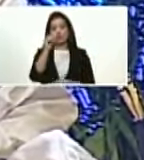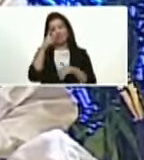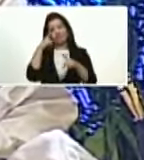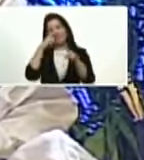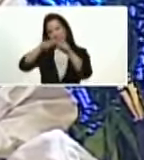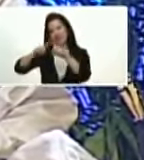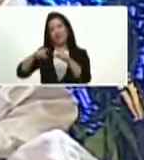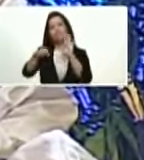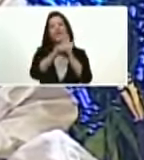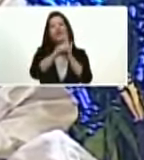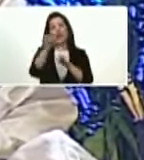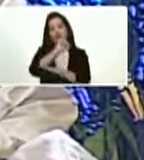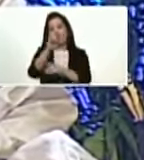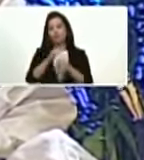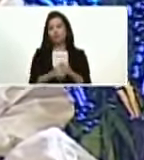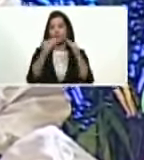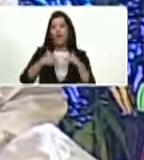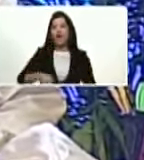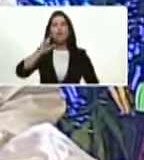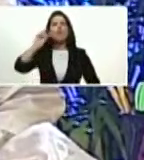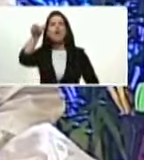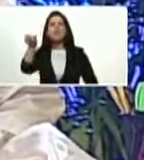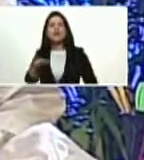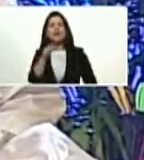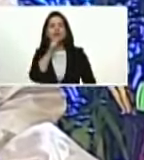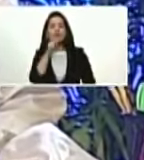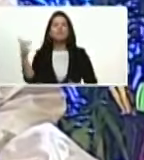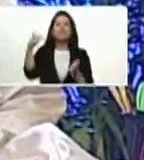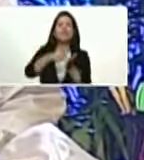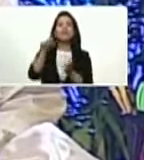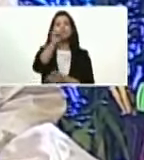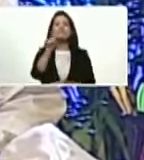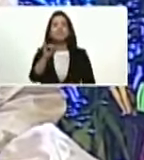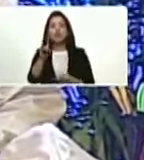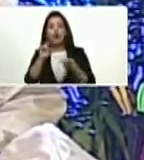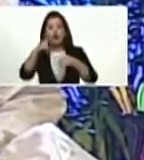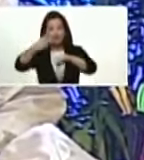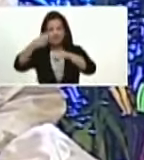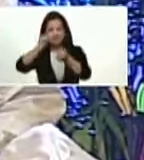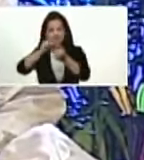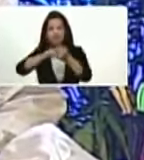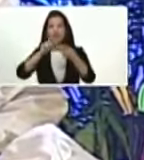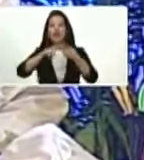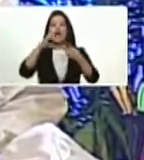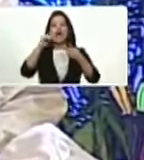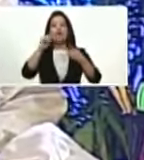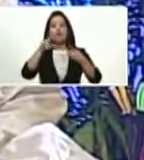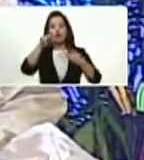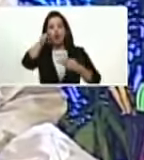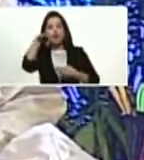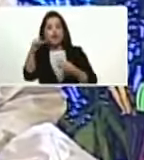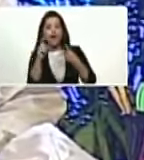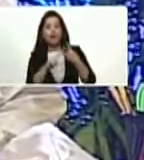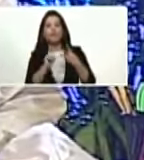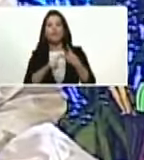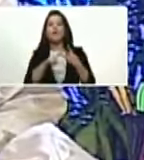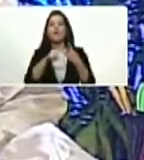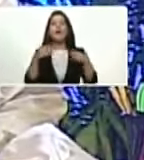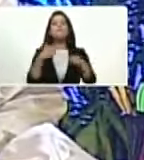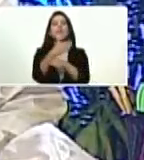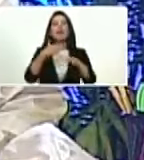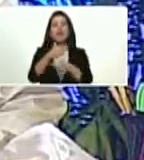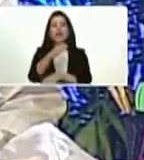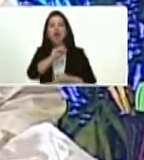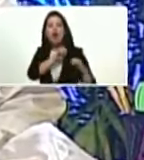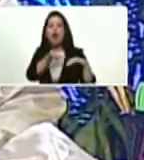De Guayana están Sidor, Alcaza, Benalún, Cabelún, Ferrominera, Carbonorca, Maderas del